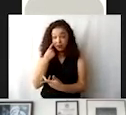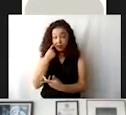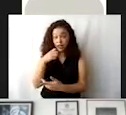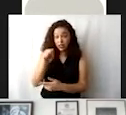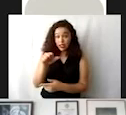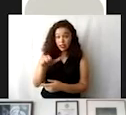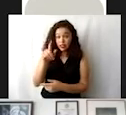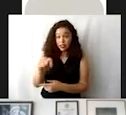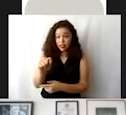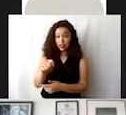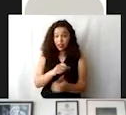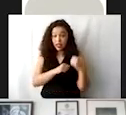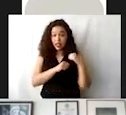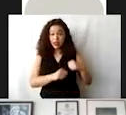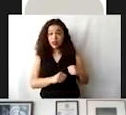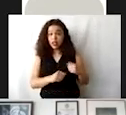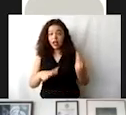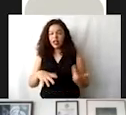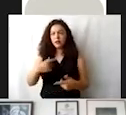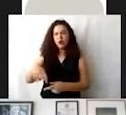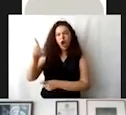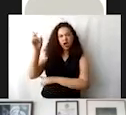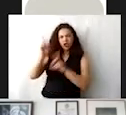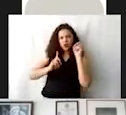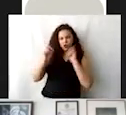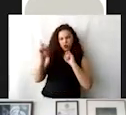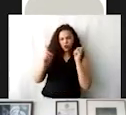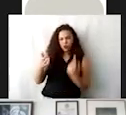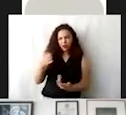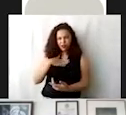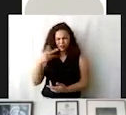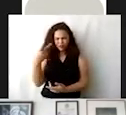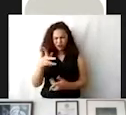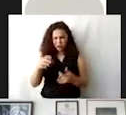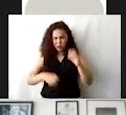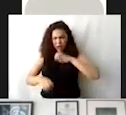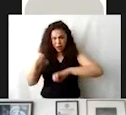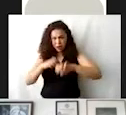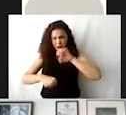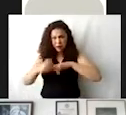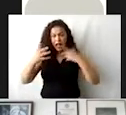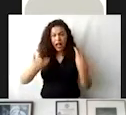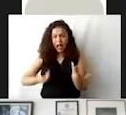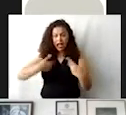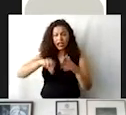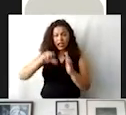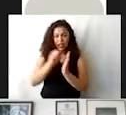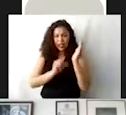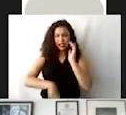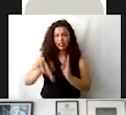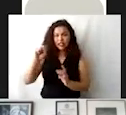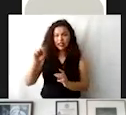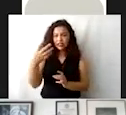la autoridad, tiene una presunción de que nuestra empresa pudiera estar dentro de las del artículo